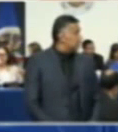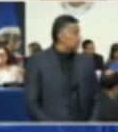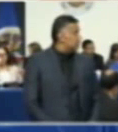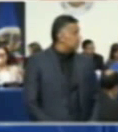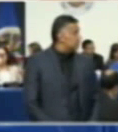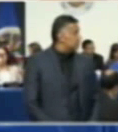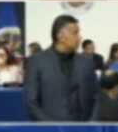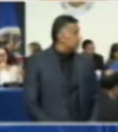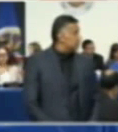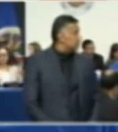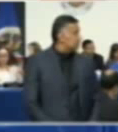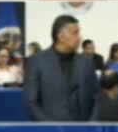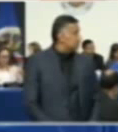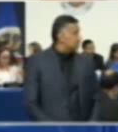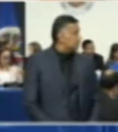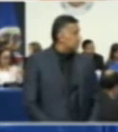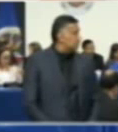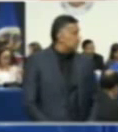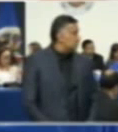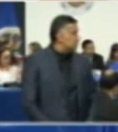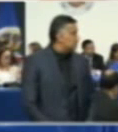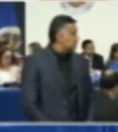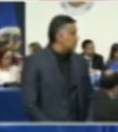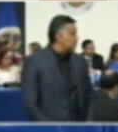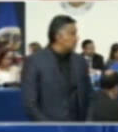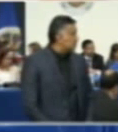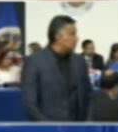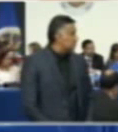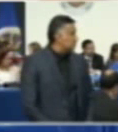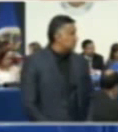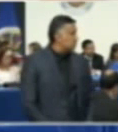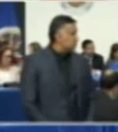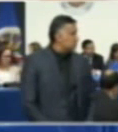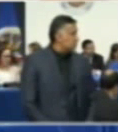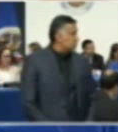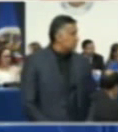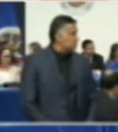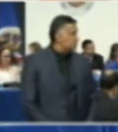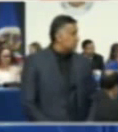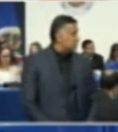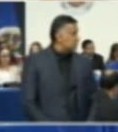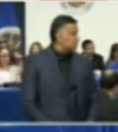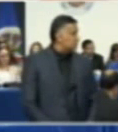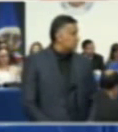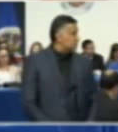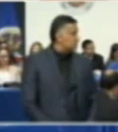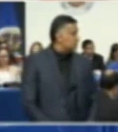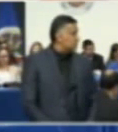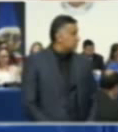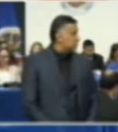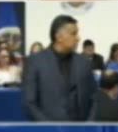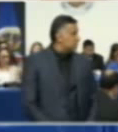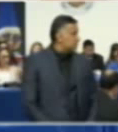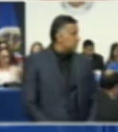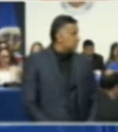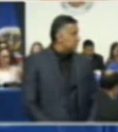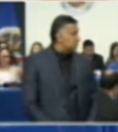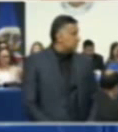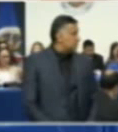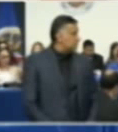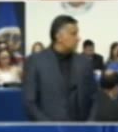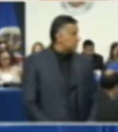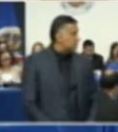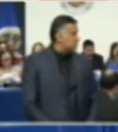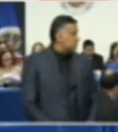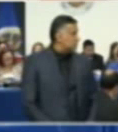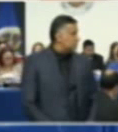Perú ha dado a conocer al país la nueva ley 29.973, producto del trabajo de la propia